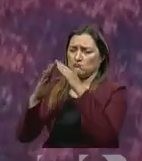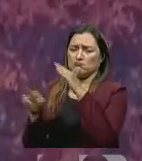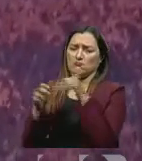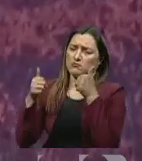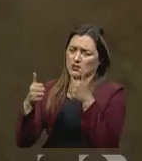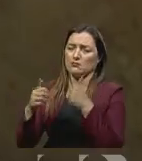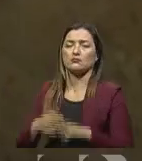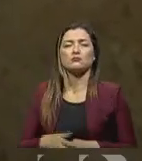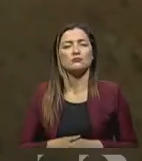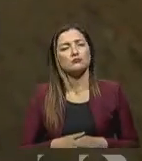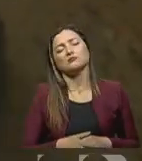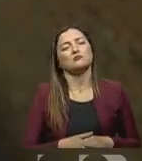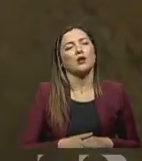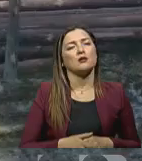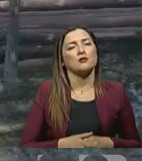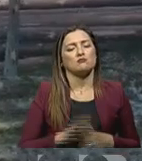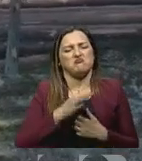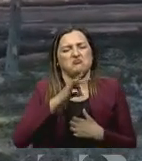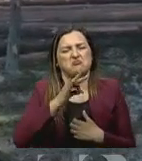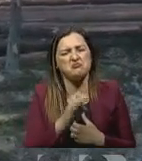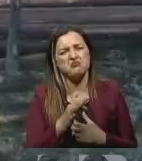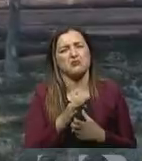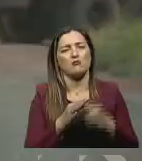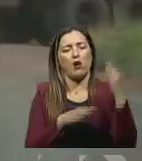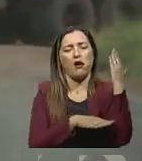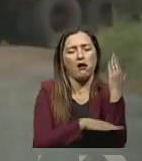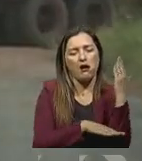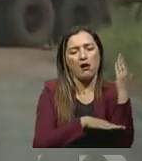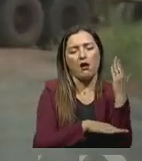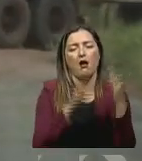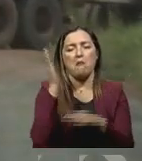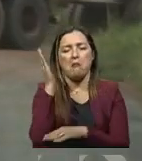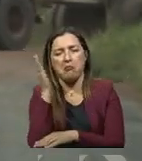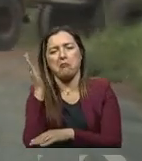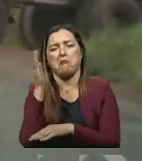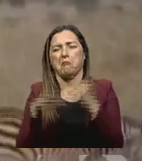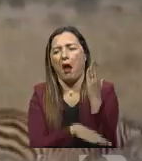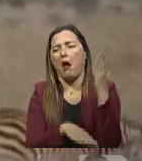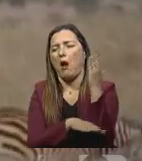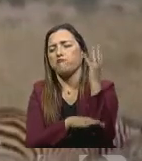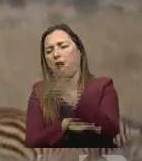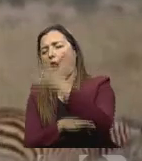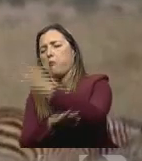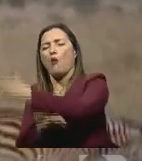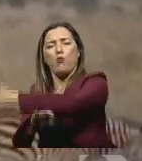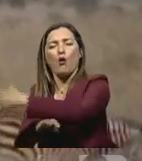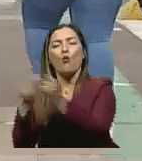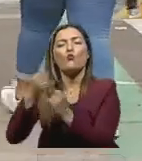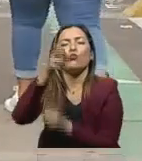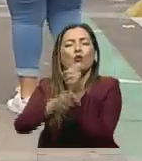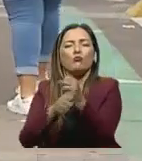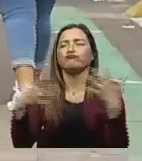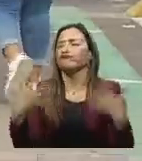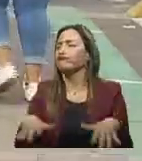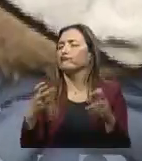indiscriminada de los recursos naturales han incrementado la migración descontrolada en los últimos años lo que ha provocado que las